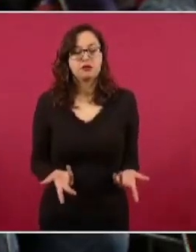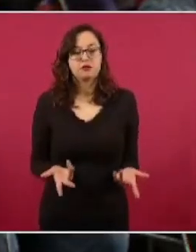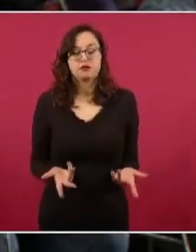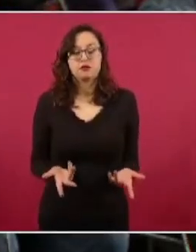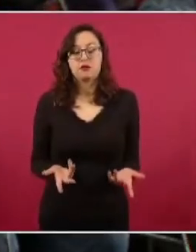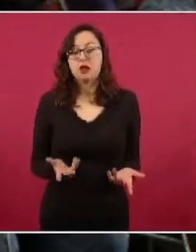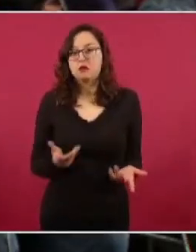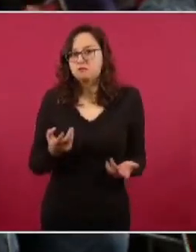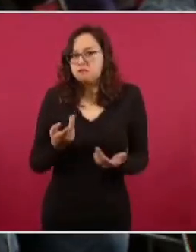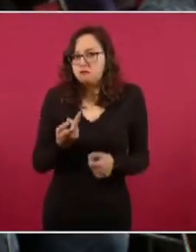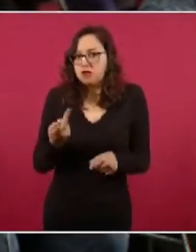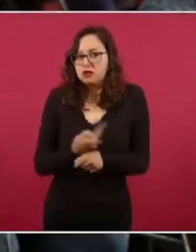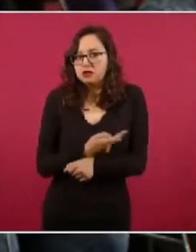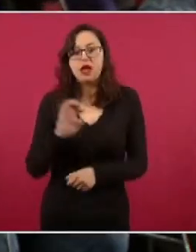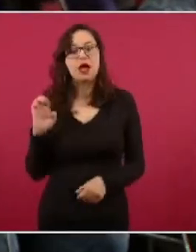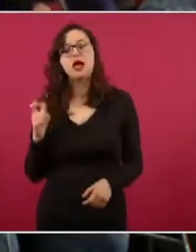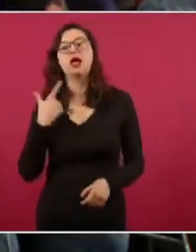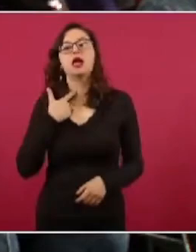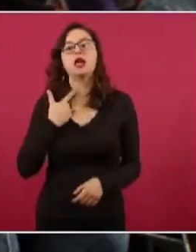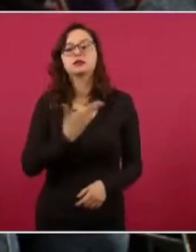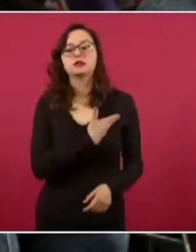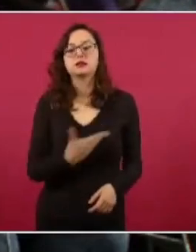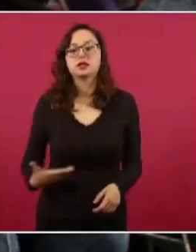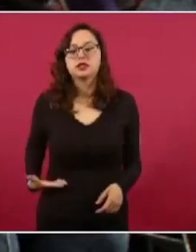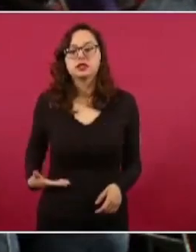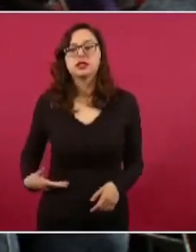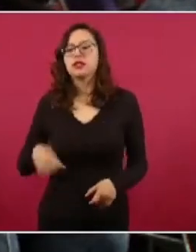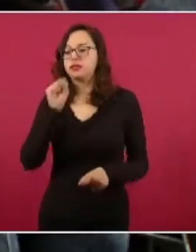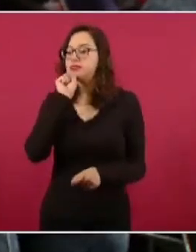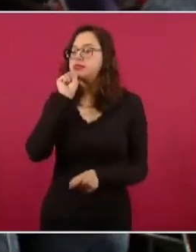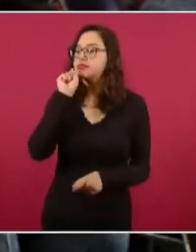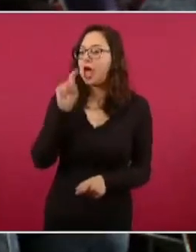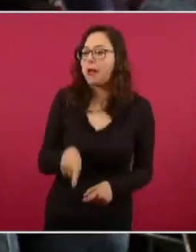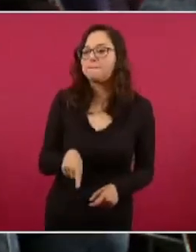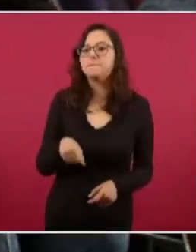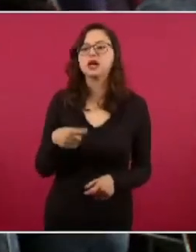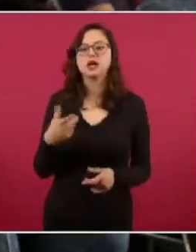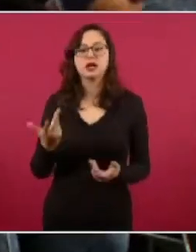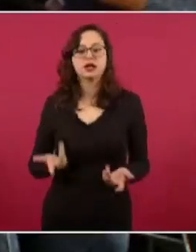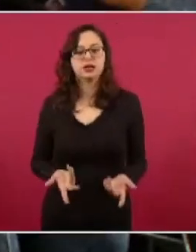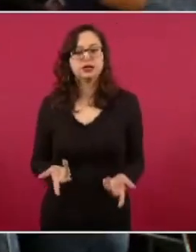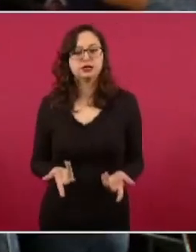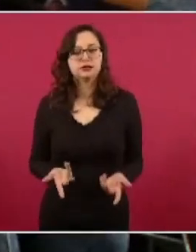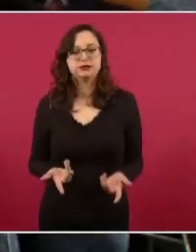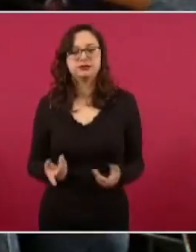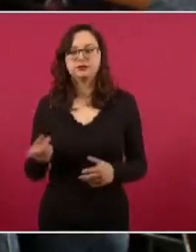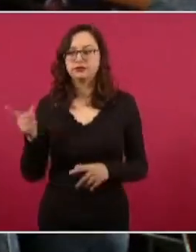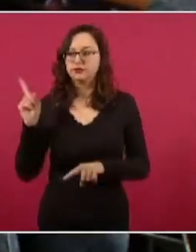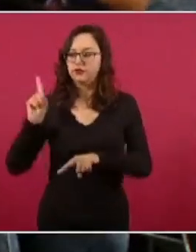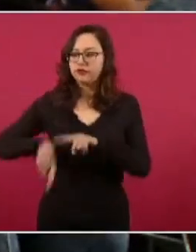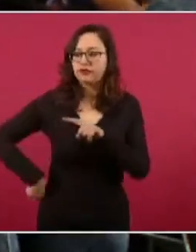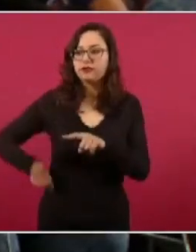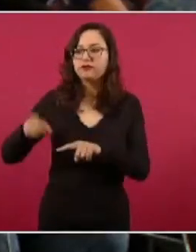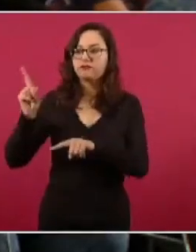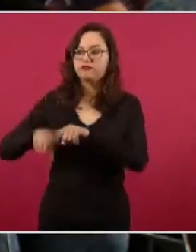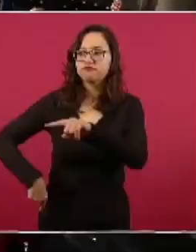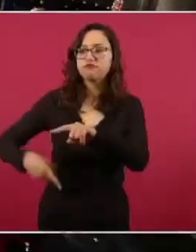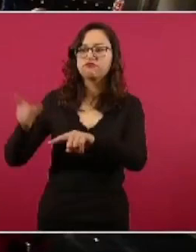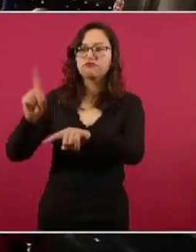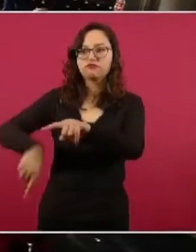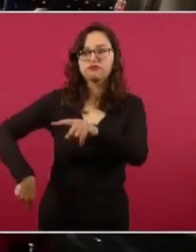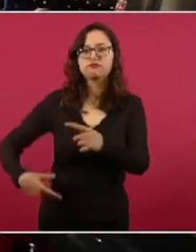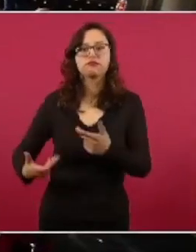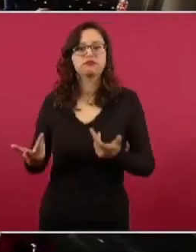de México. Su pensión vitalicia que tiene del Banco de México supera los